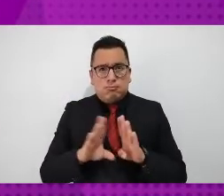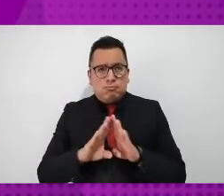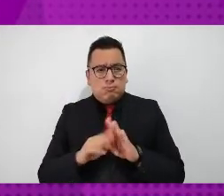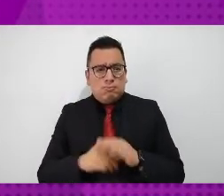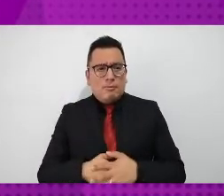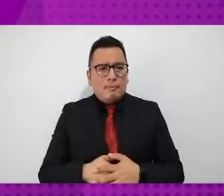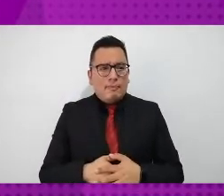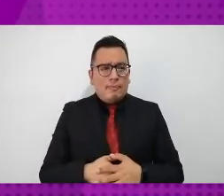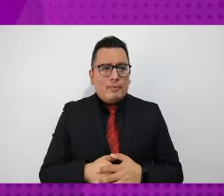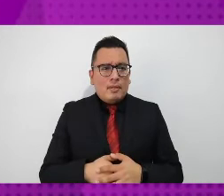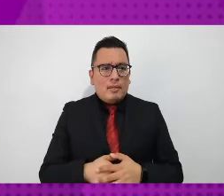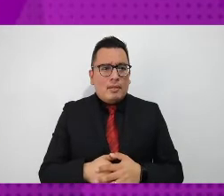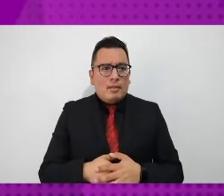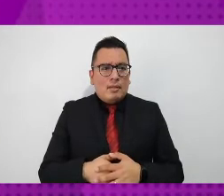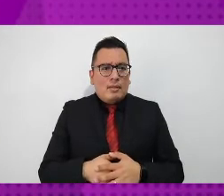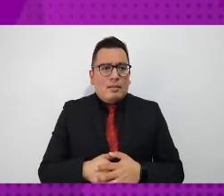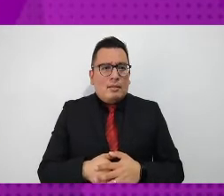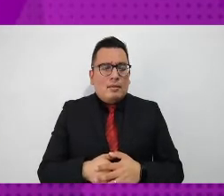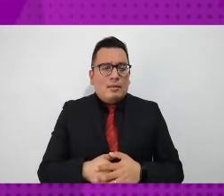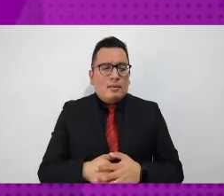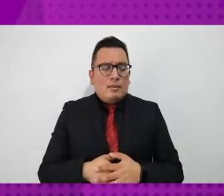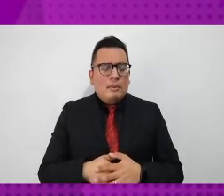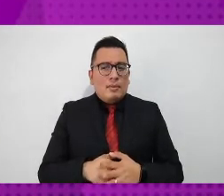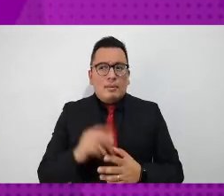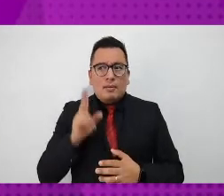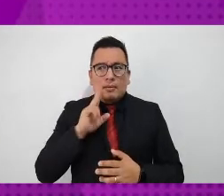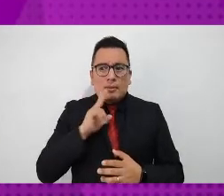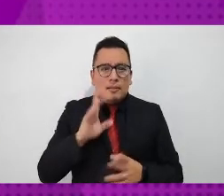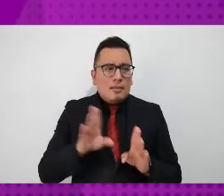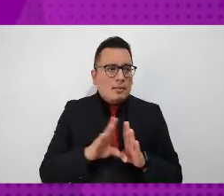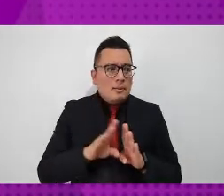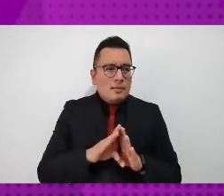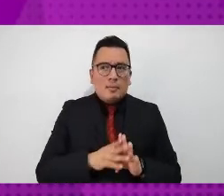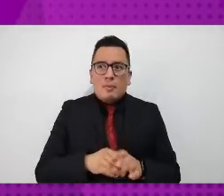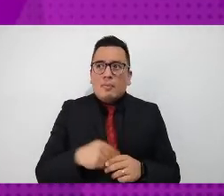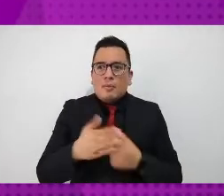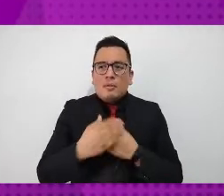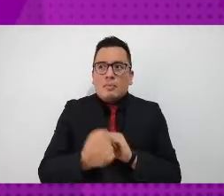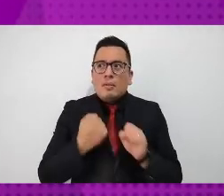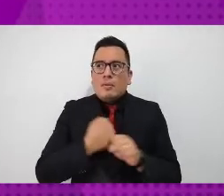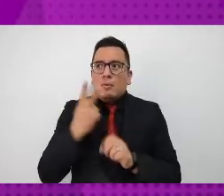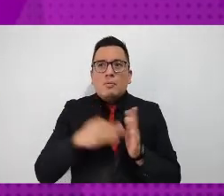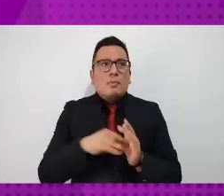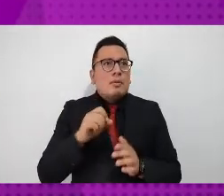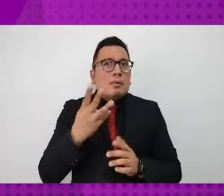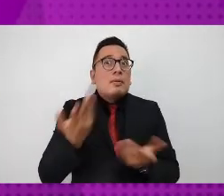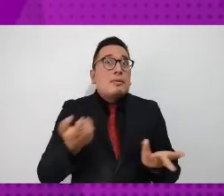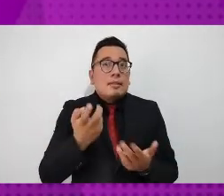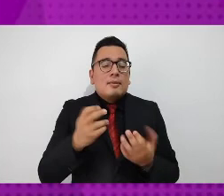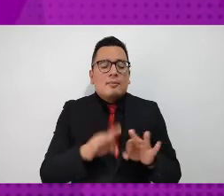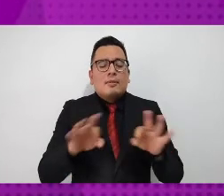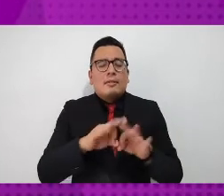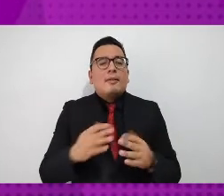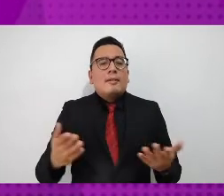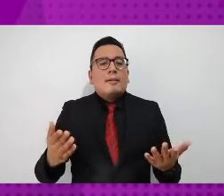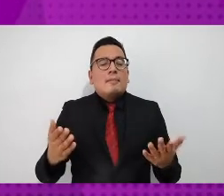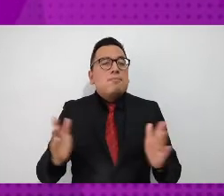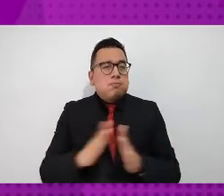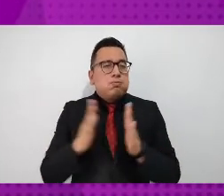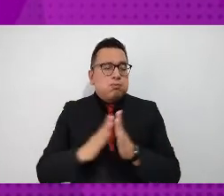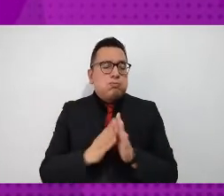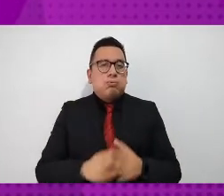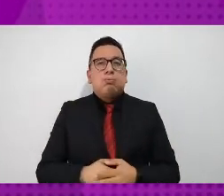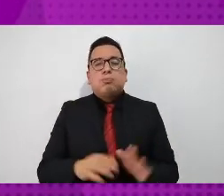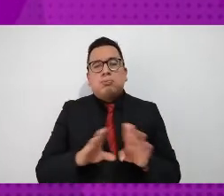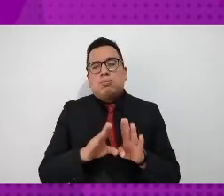está como se están llegando justamente al 24 por eso la invitación para que sean partícipes de las elecciones y lo